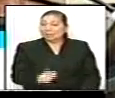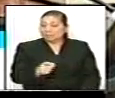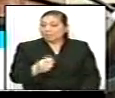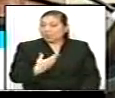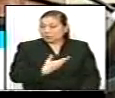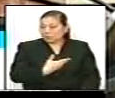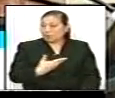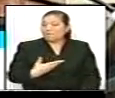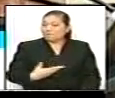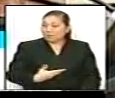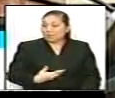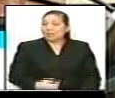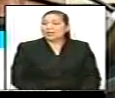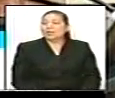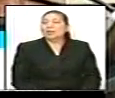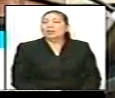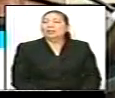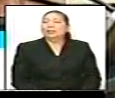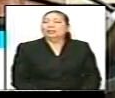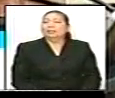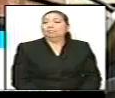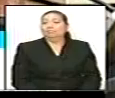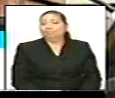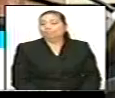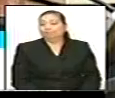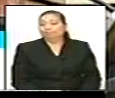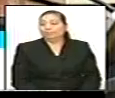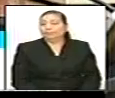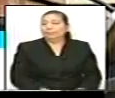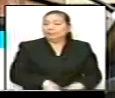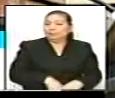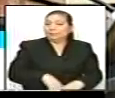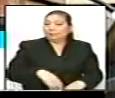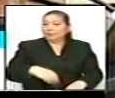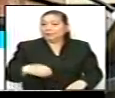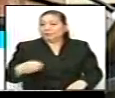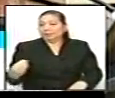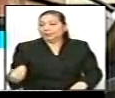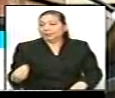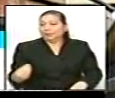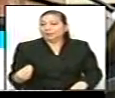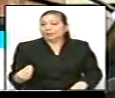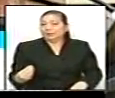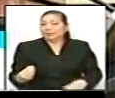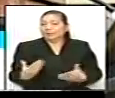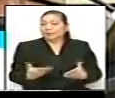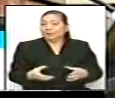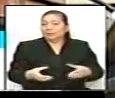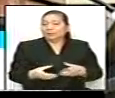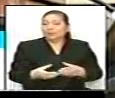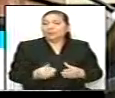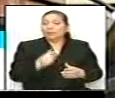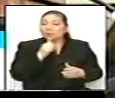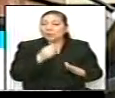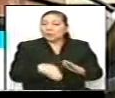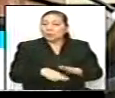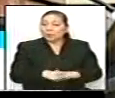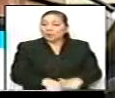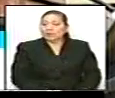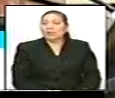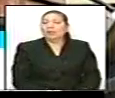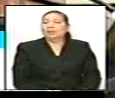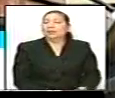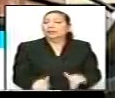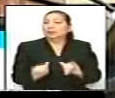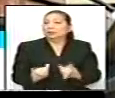gobierno decidió retirar esa condición de zona reservada y